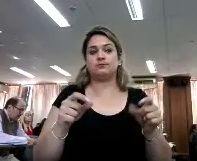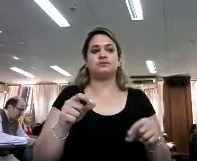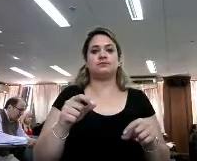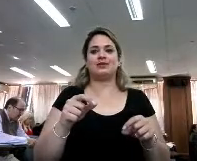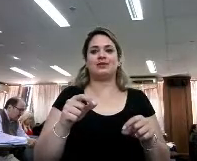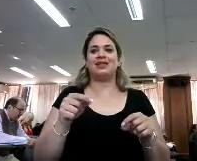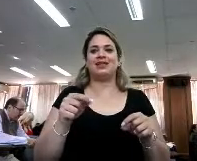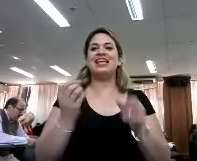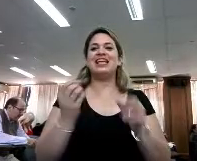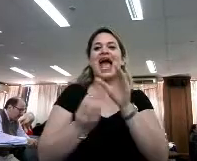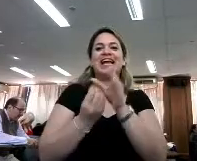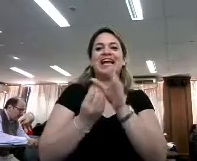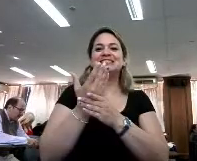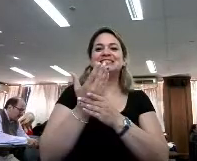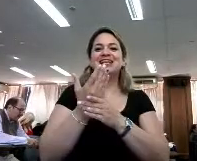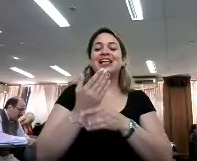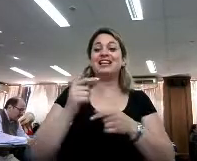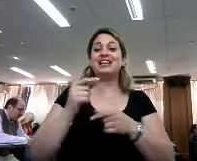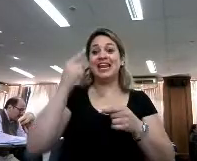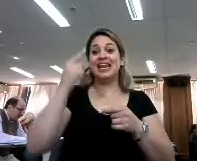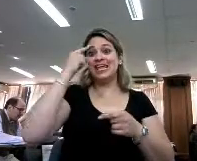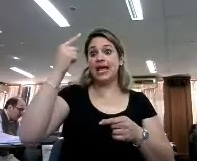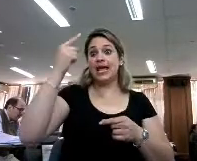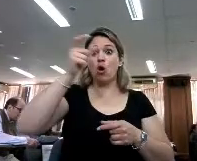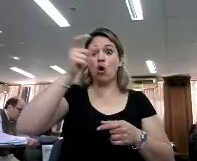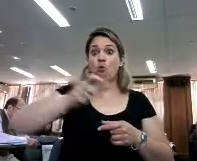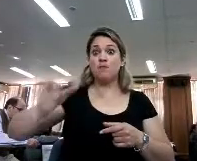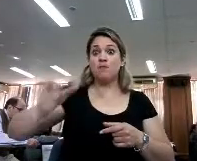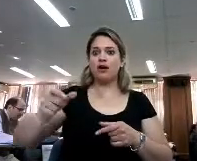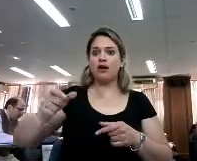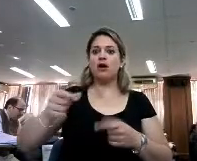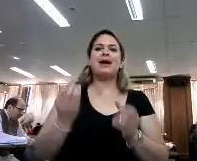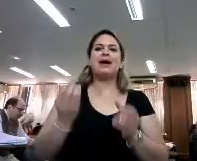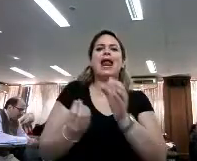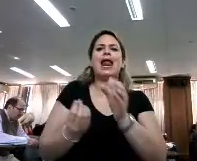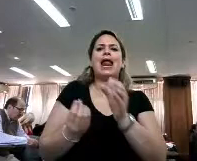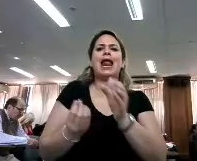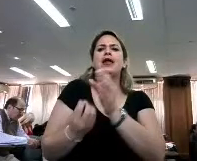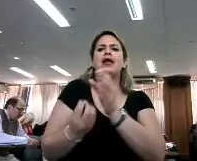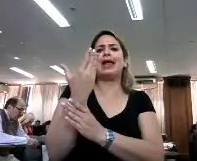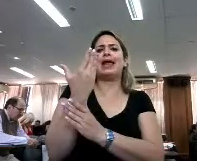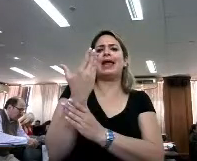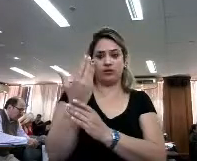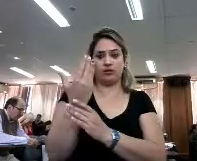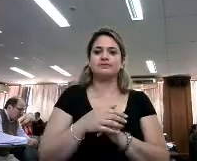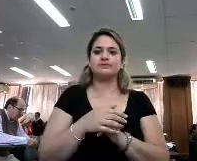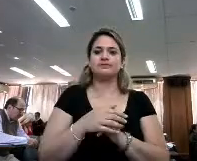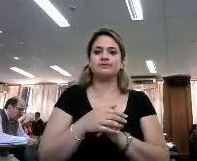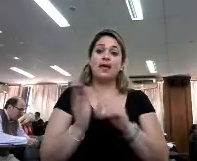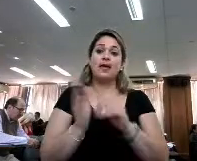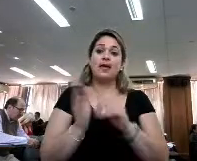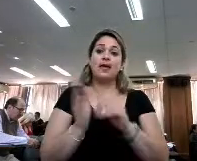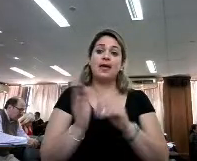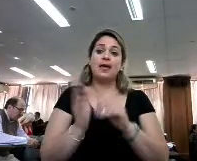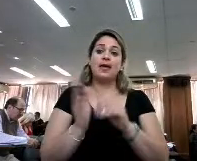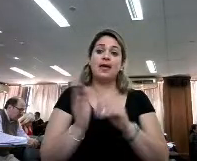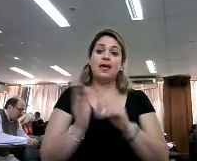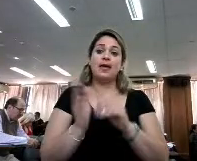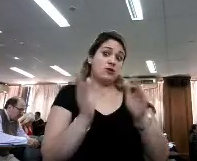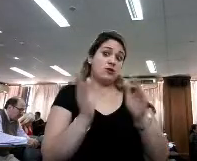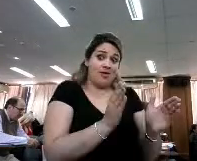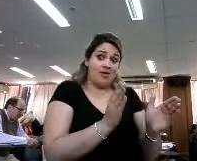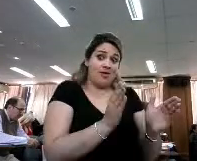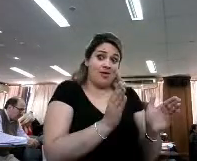de las creaciones del ingenio humano a sus creadores. ¿Bien? Por un lado, pero por el otro también nace como un